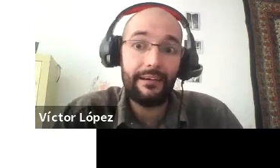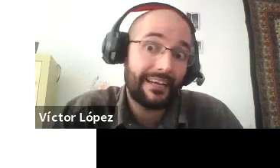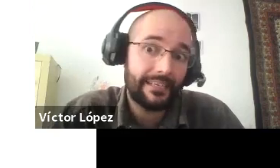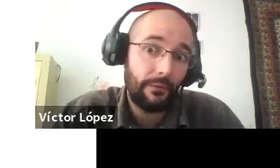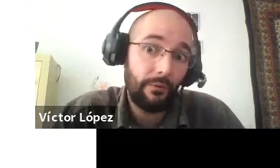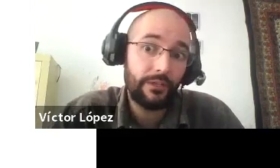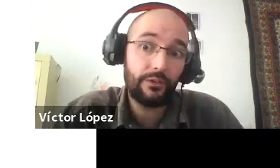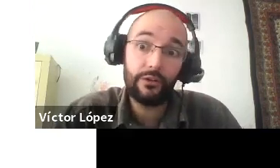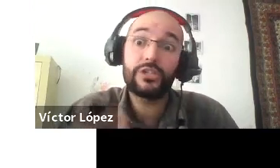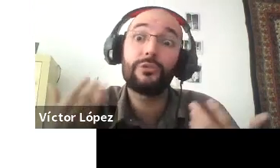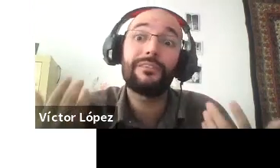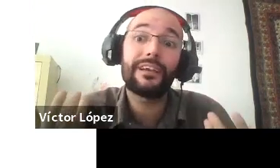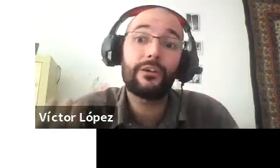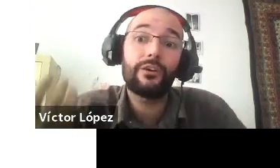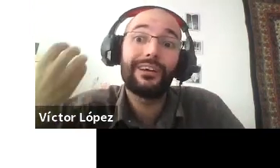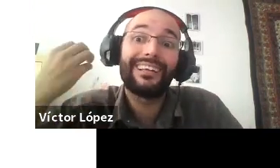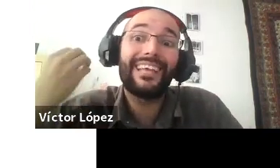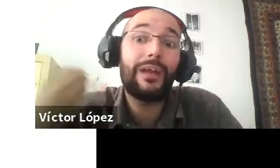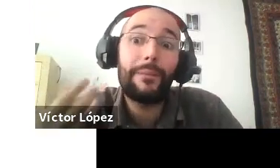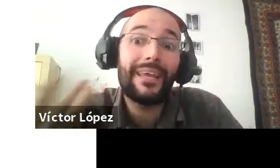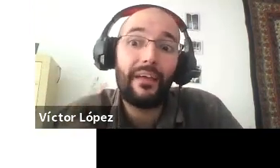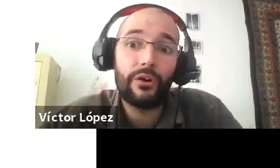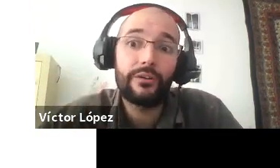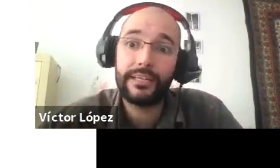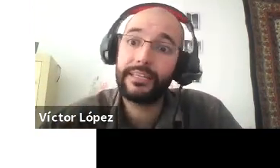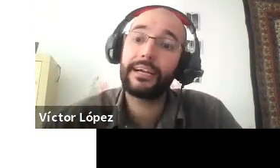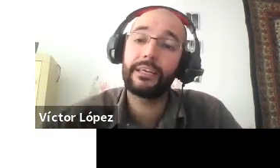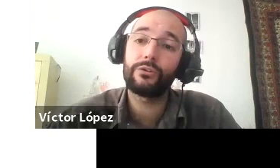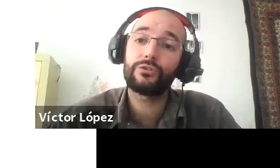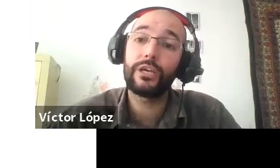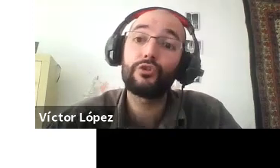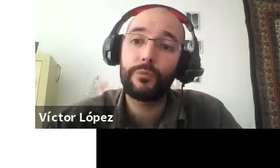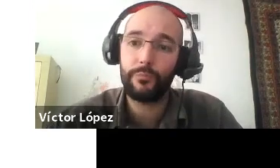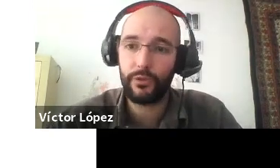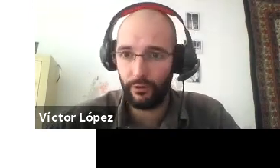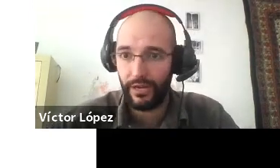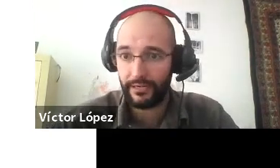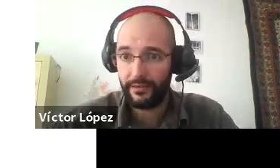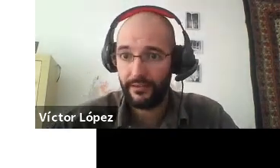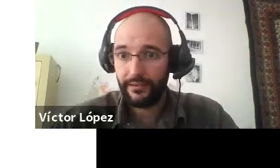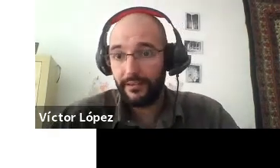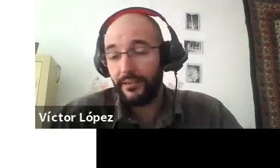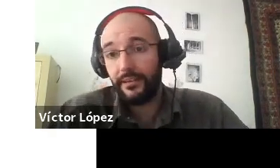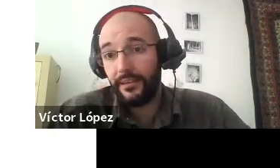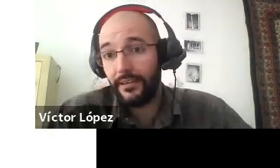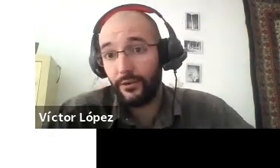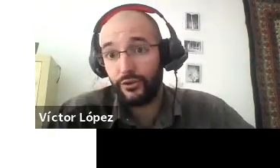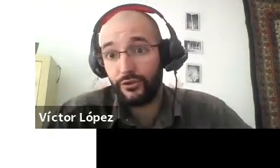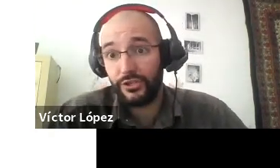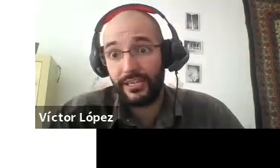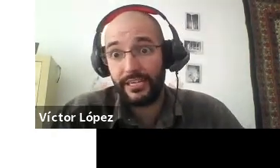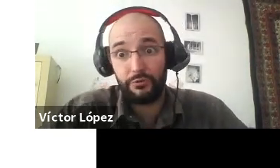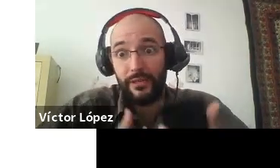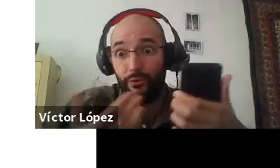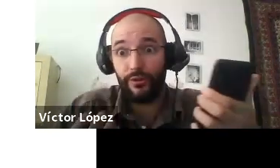de la frase de un político, sino verificador de una aplicación que tengan ellos en su propio celular. Los